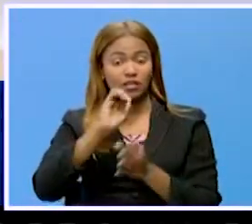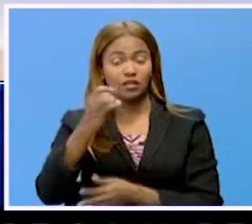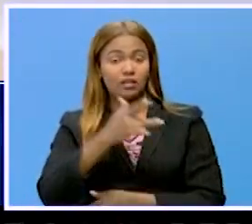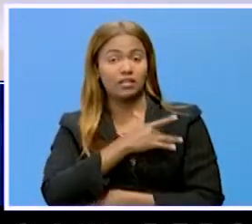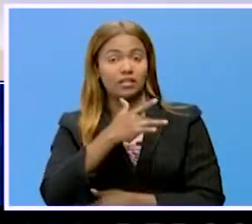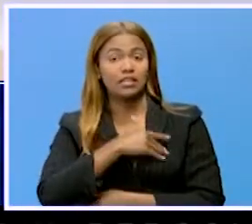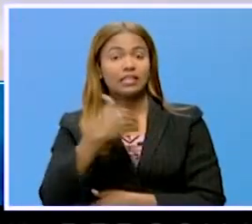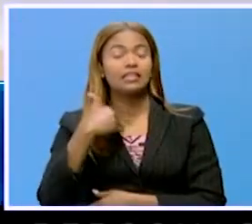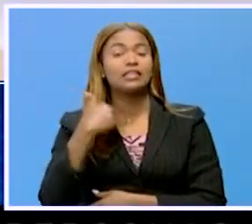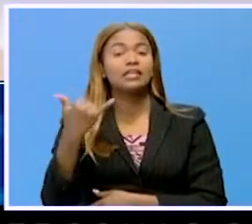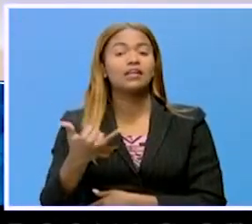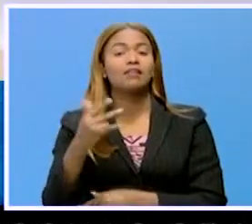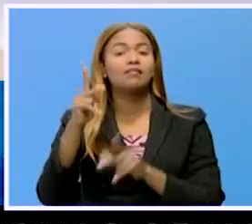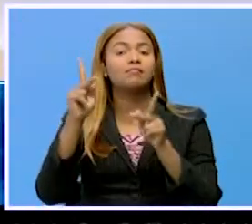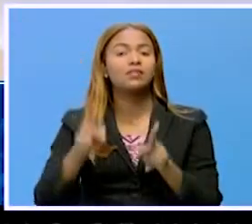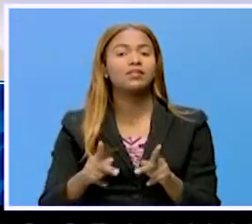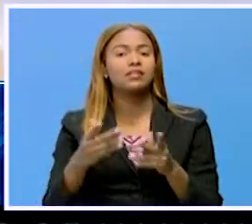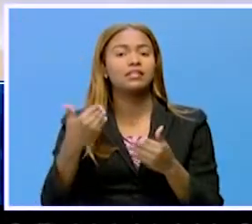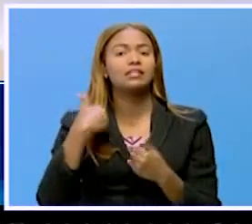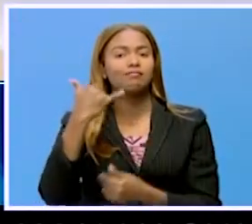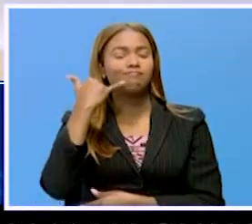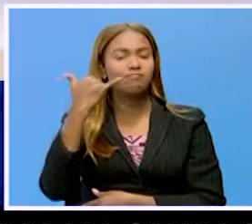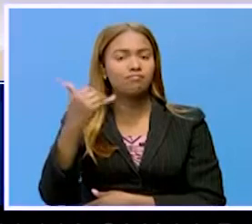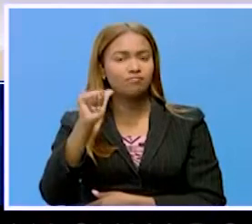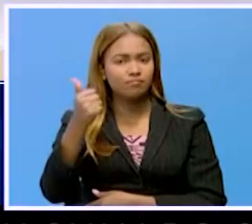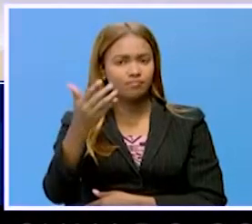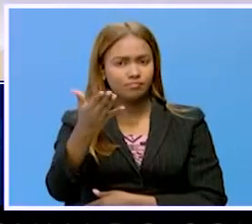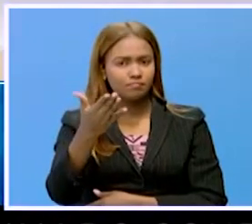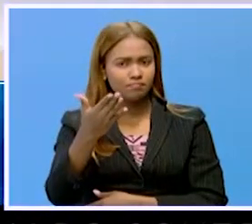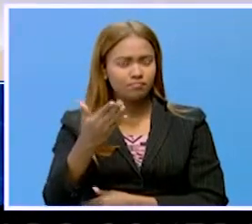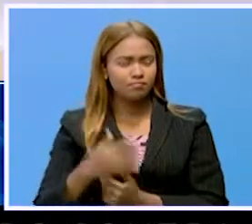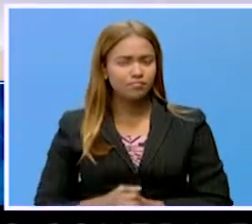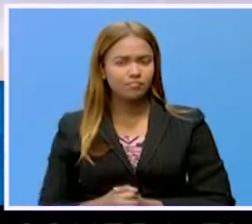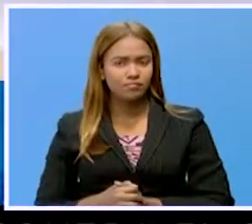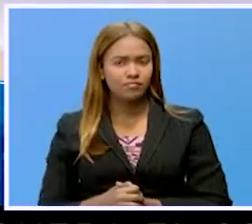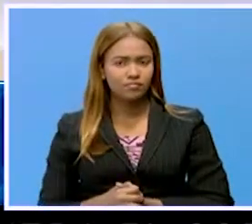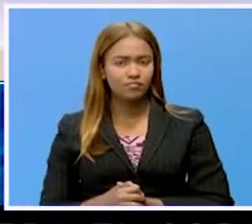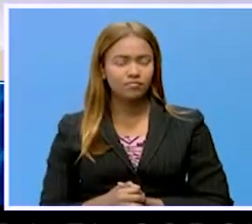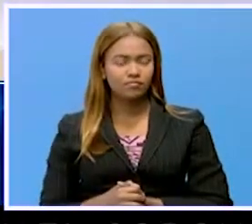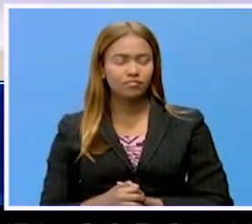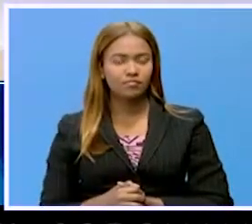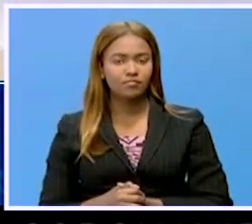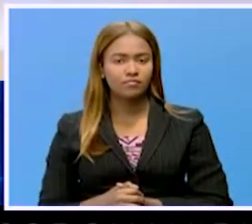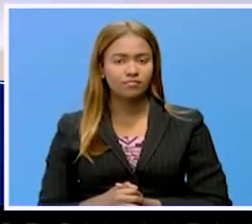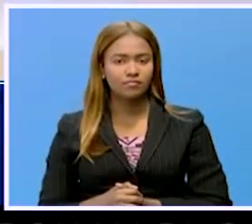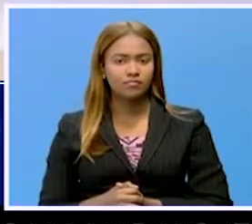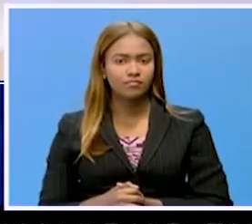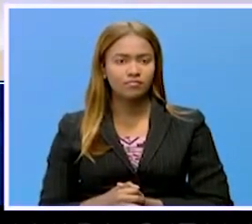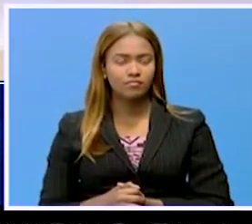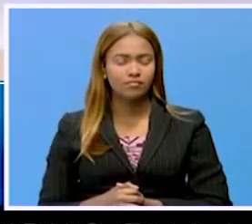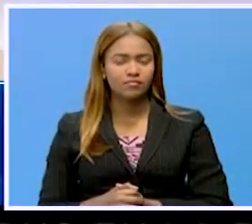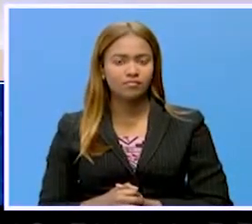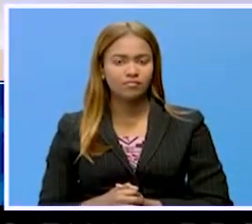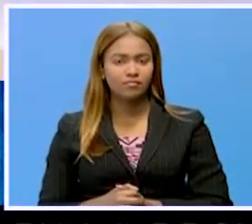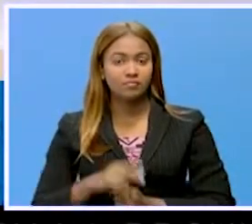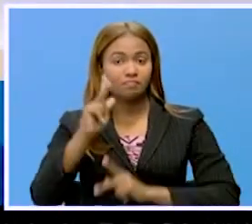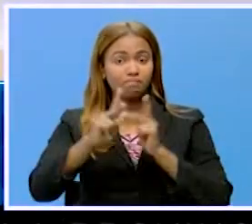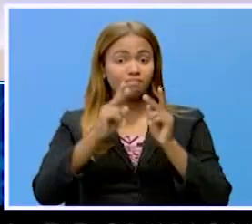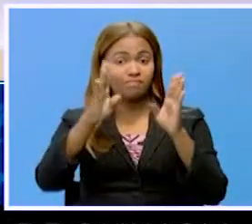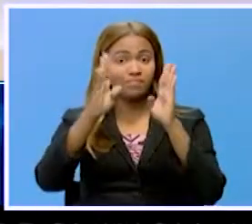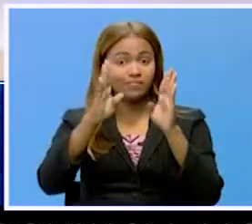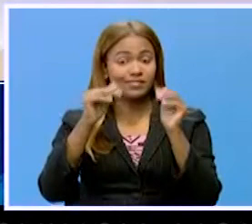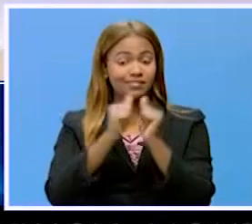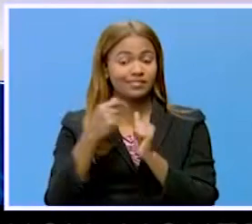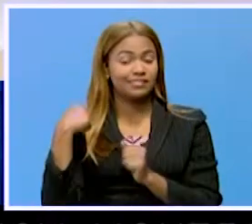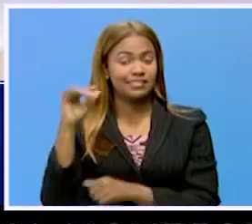inquietud la tiene la persona que la tenemos en línea. Es que no cesan siempre. Las llamadas, ¿eh? Y qué bueno que la participación de nuestros televidentes en este